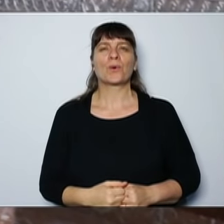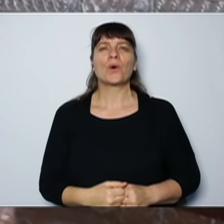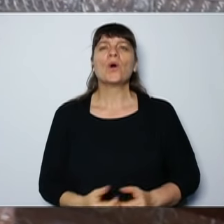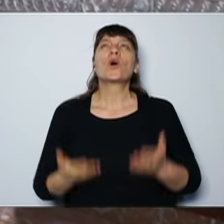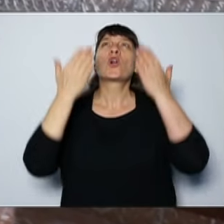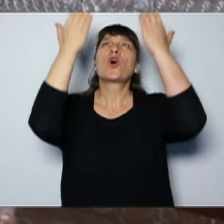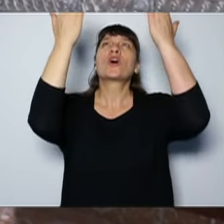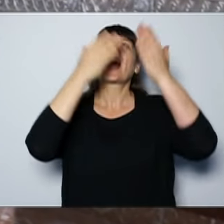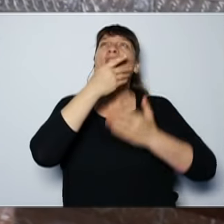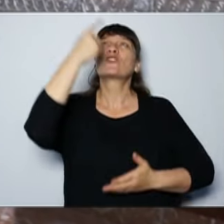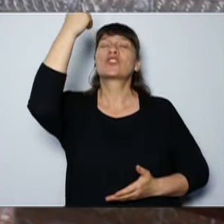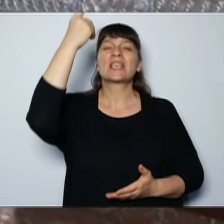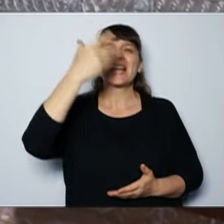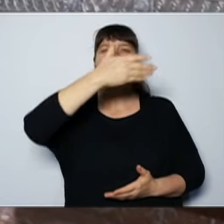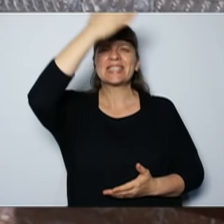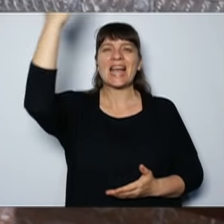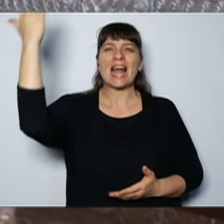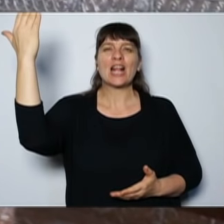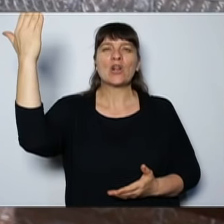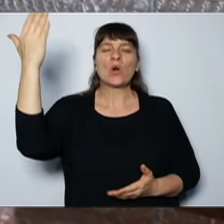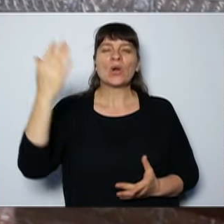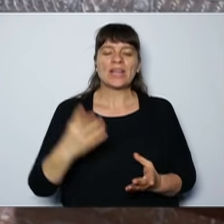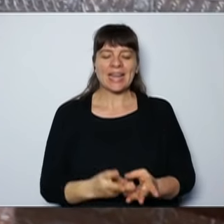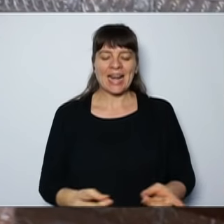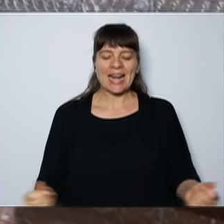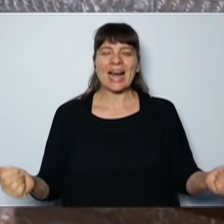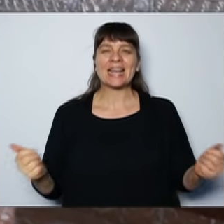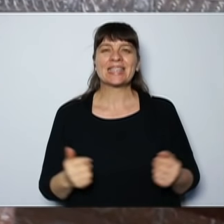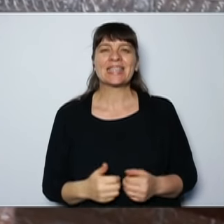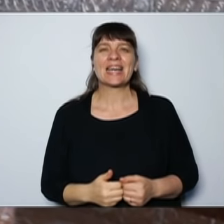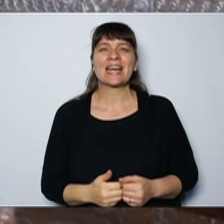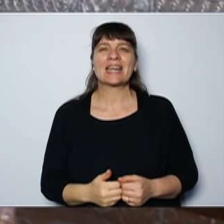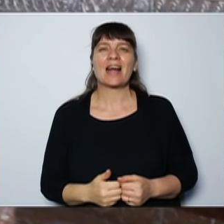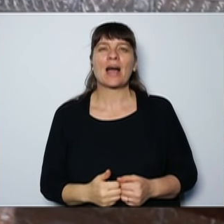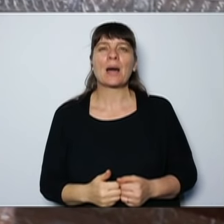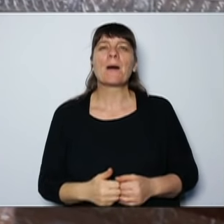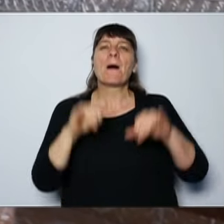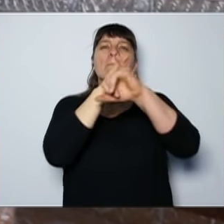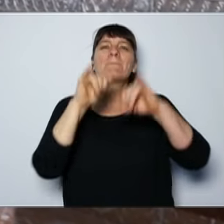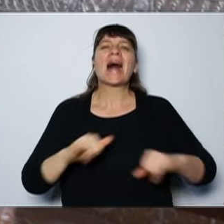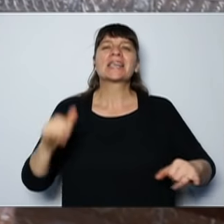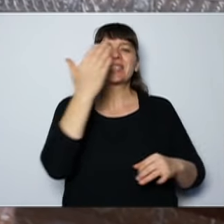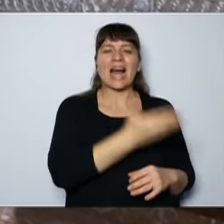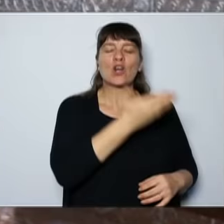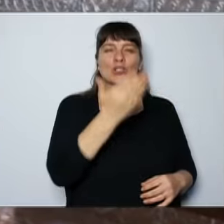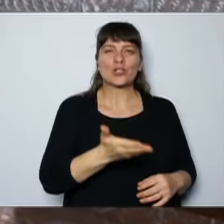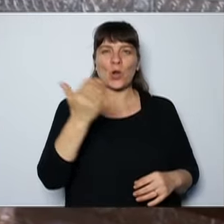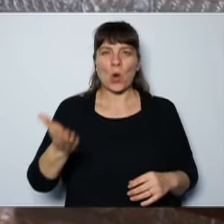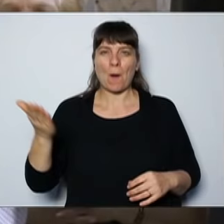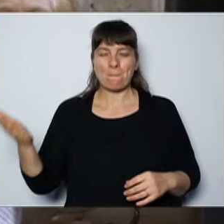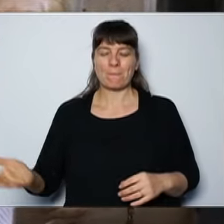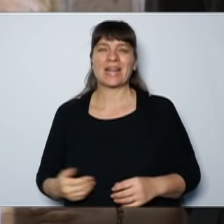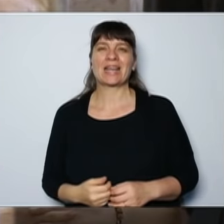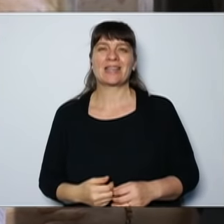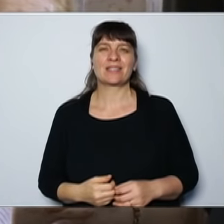glorificado. Gloria a Dios en el cielo y en la tierra, paz a